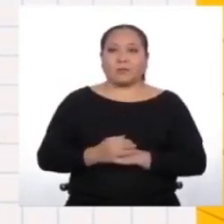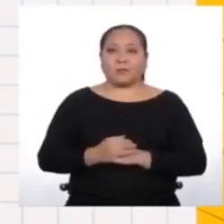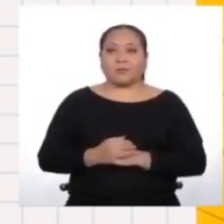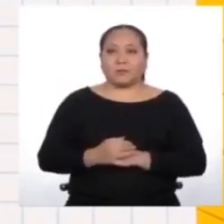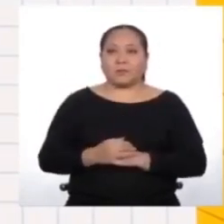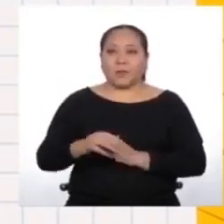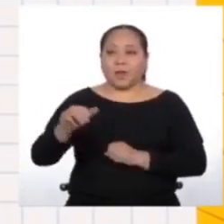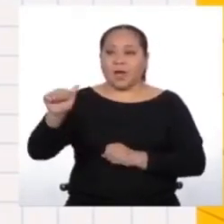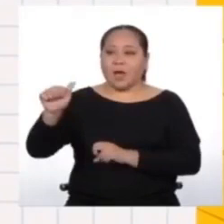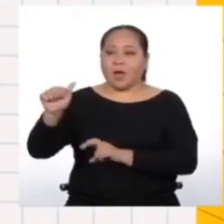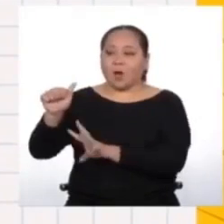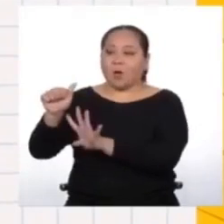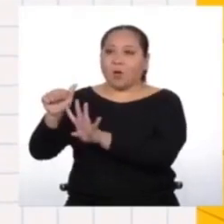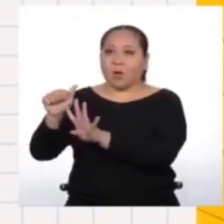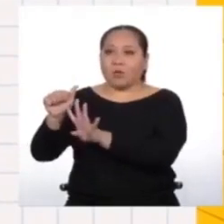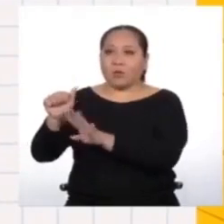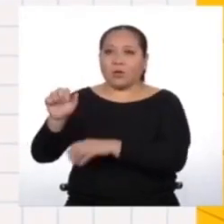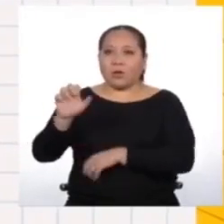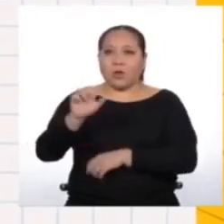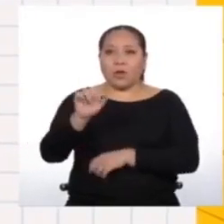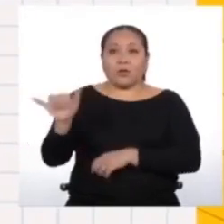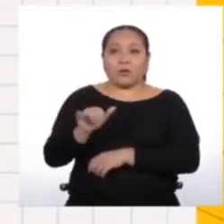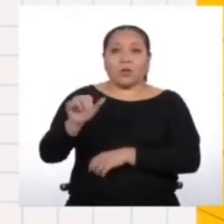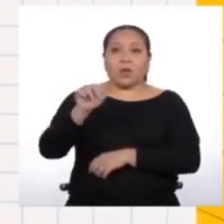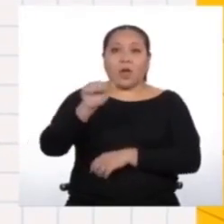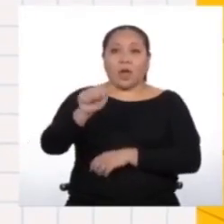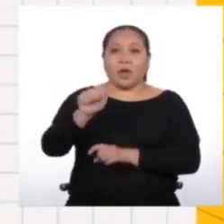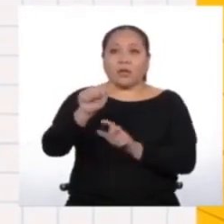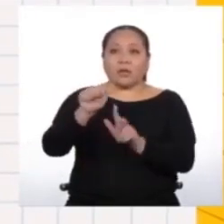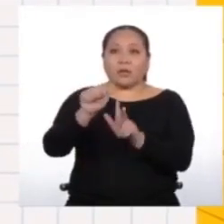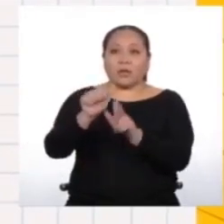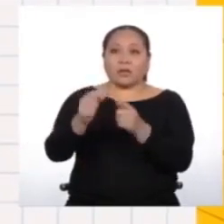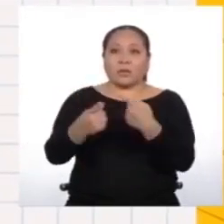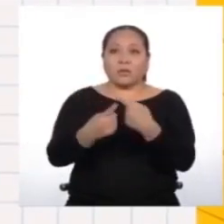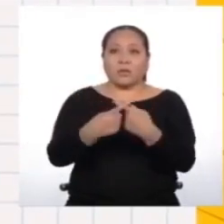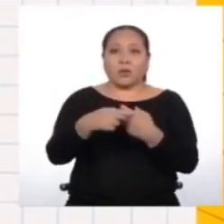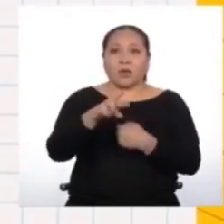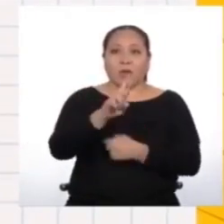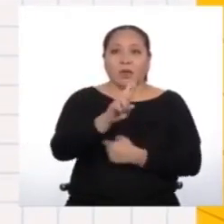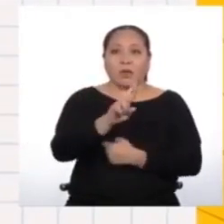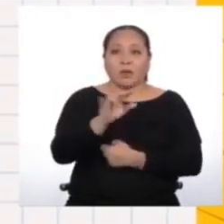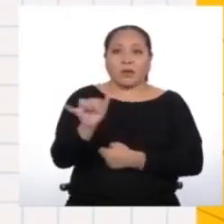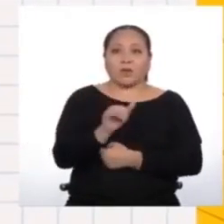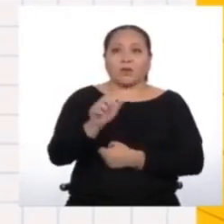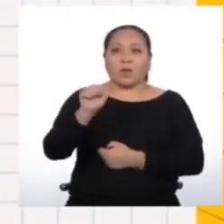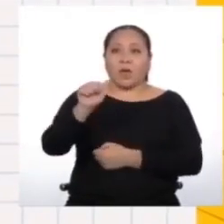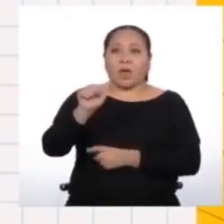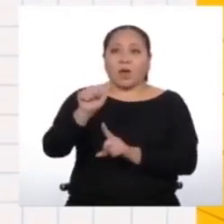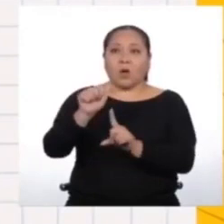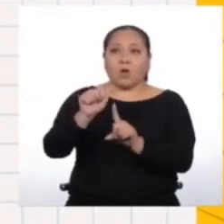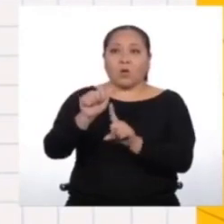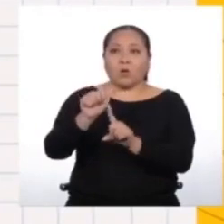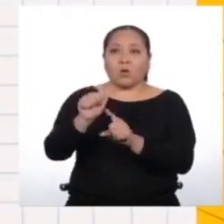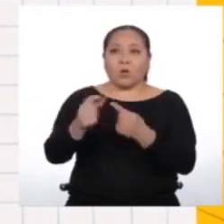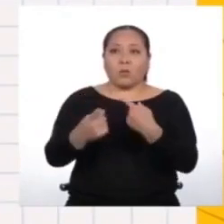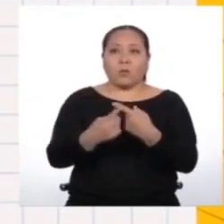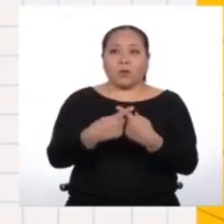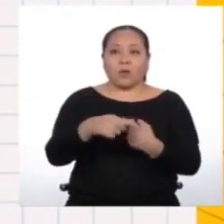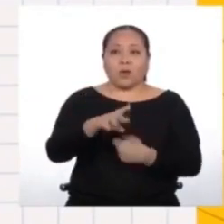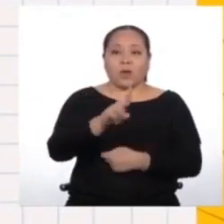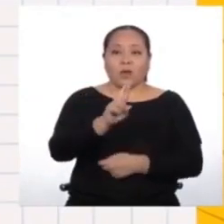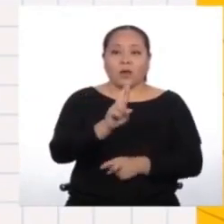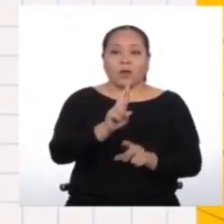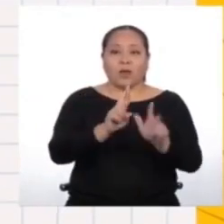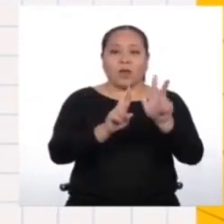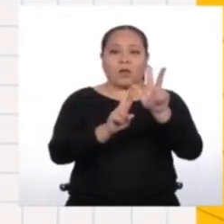A sub 4 es igual a A sub 3 por R. Y esto es lo mismo que A sub 1 por R al cubo.